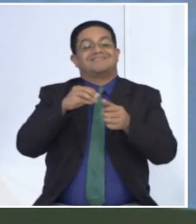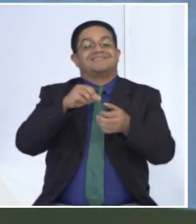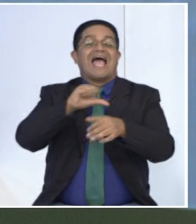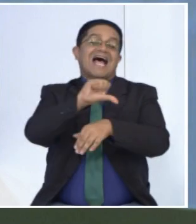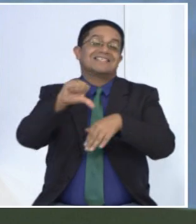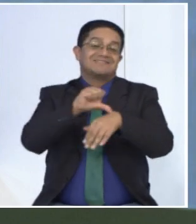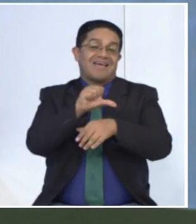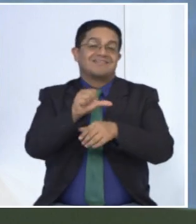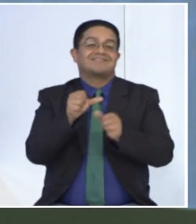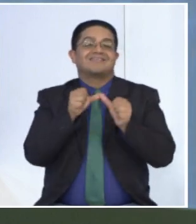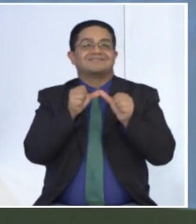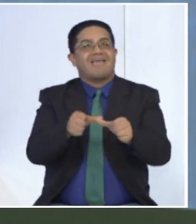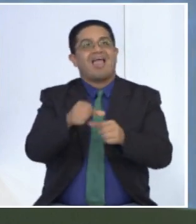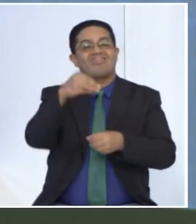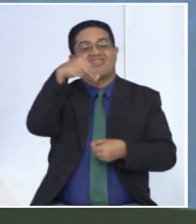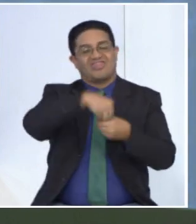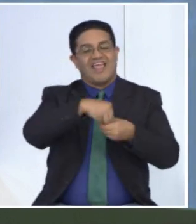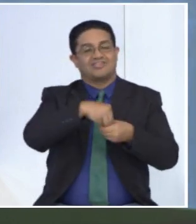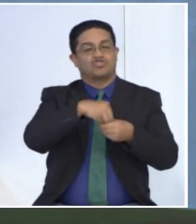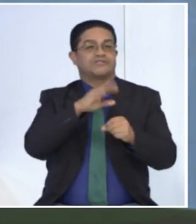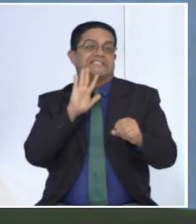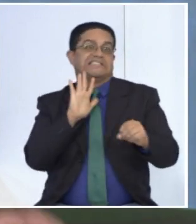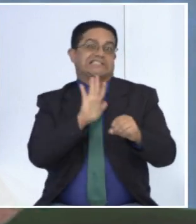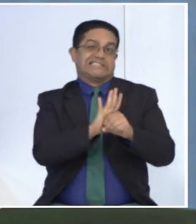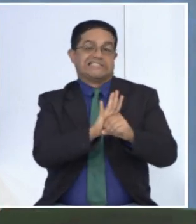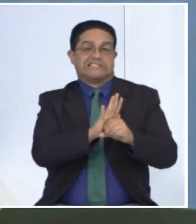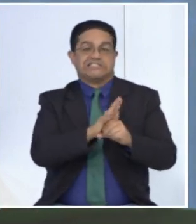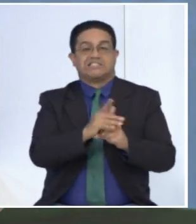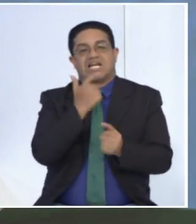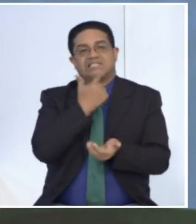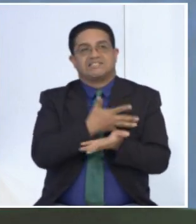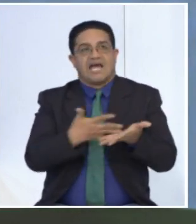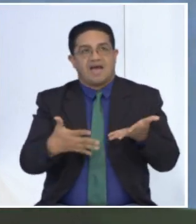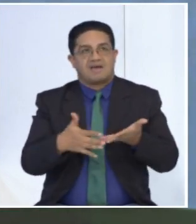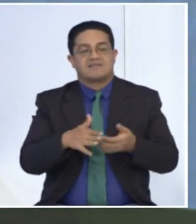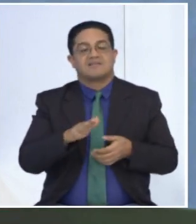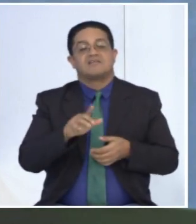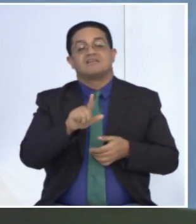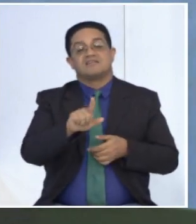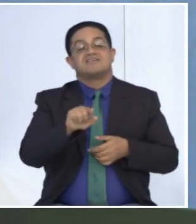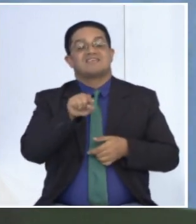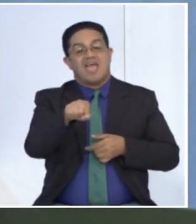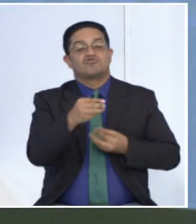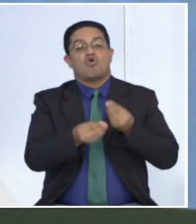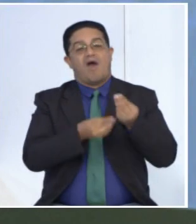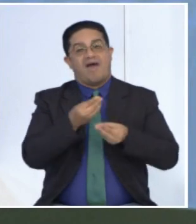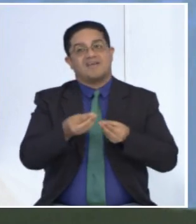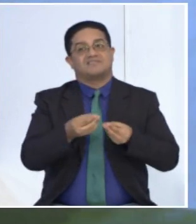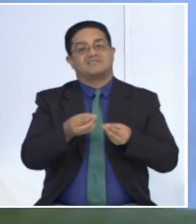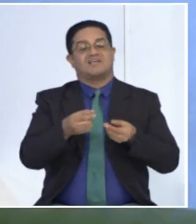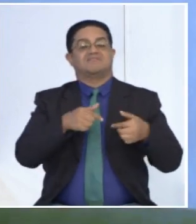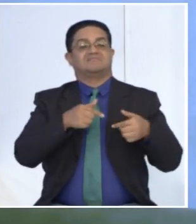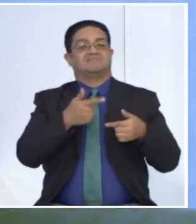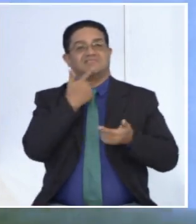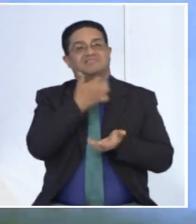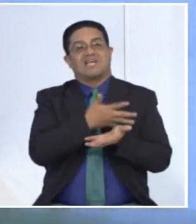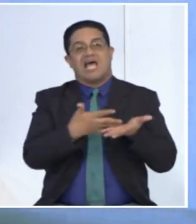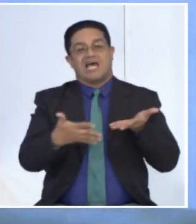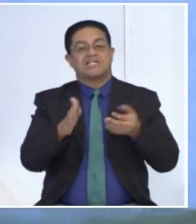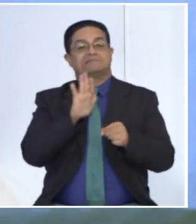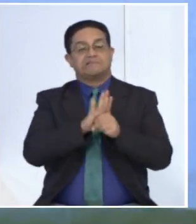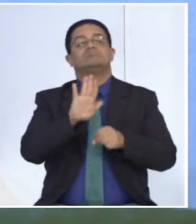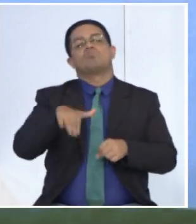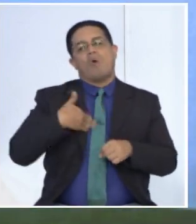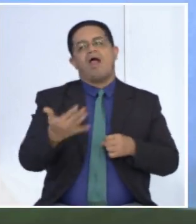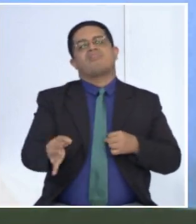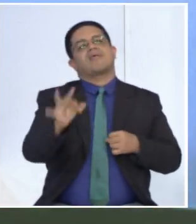sanguíneo, haciendo así obstrucciones sanguíneas, lo que va a conllevar a disminución del flujo sanguíneo. Entonces estamos diciendo que puede haber infecciones,